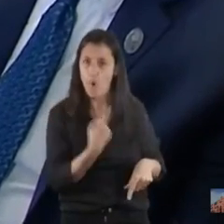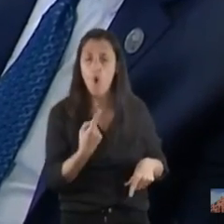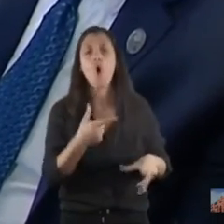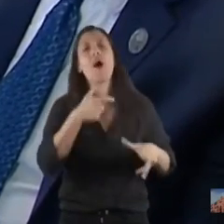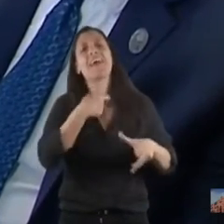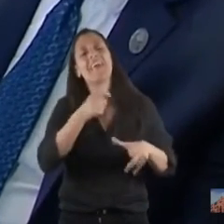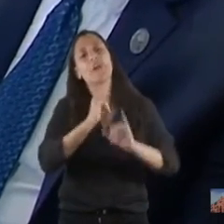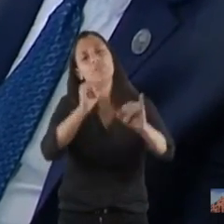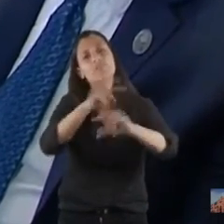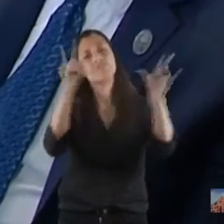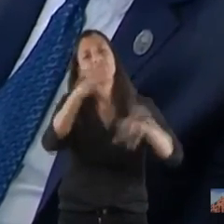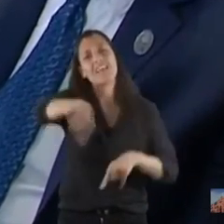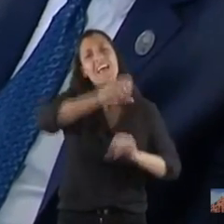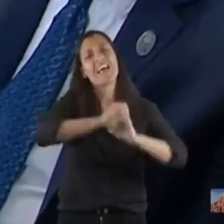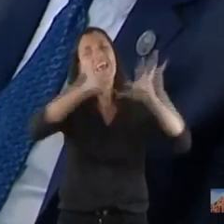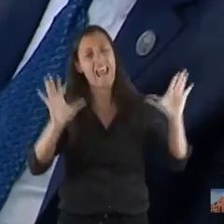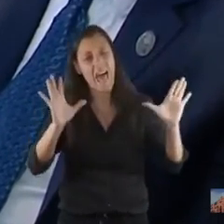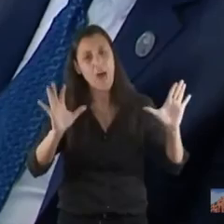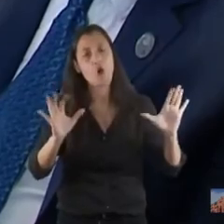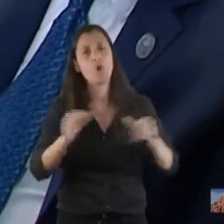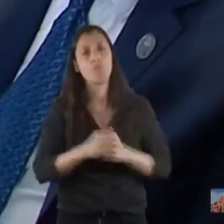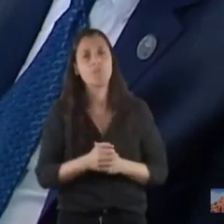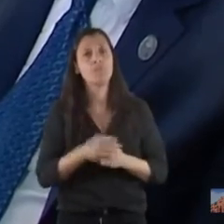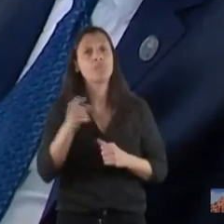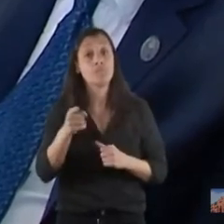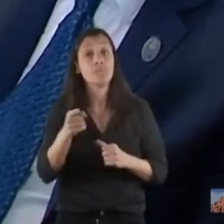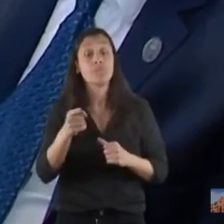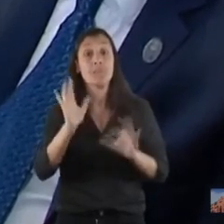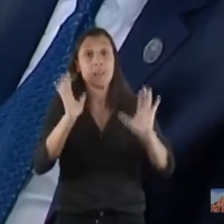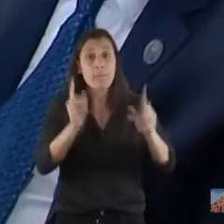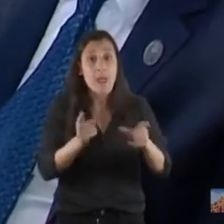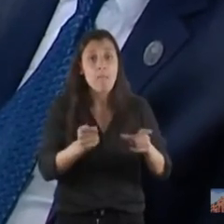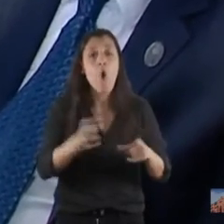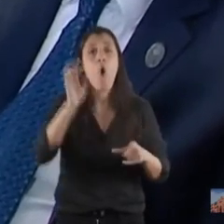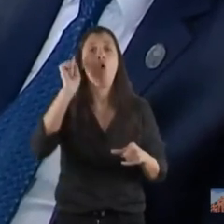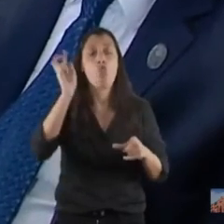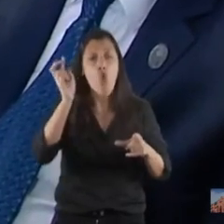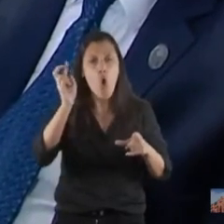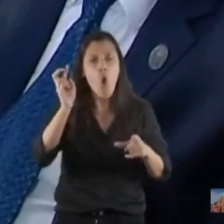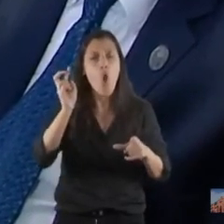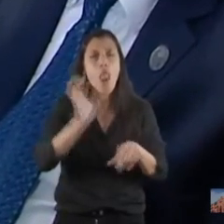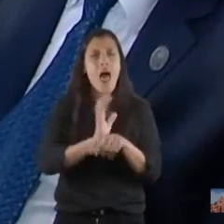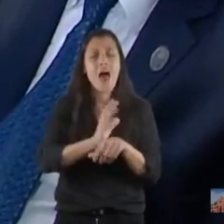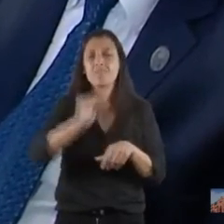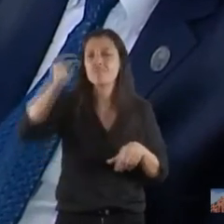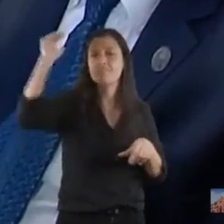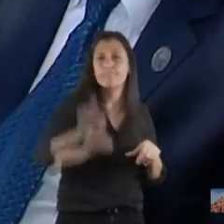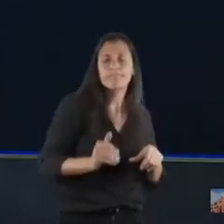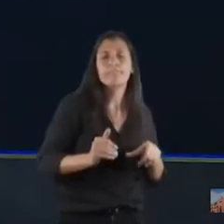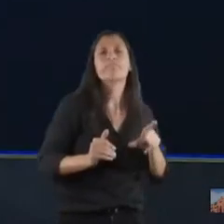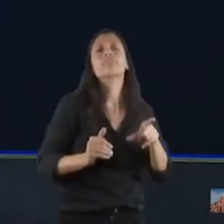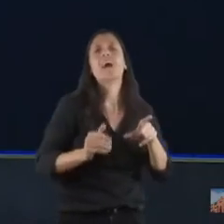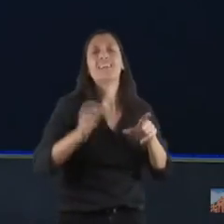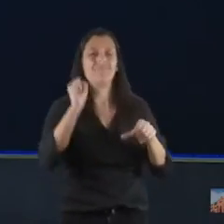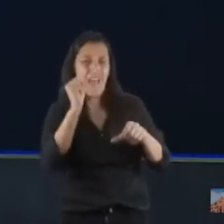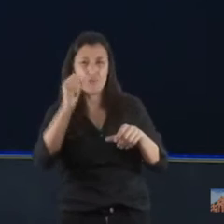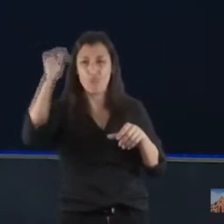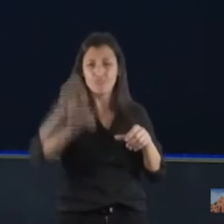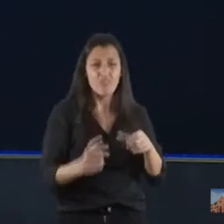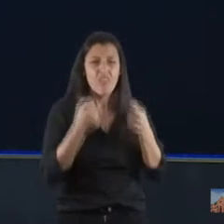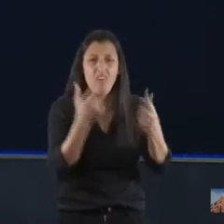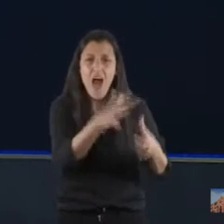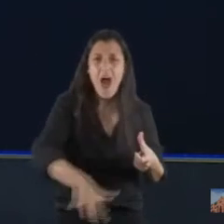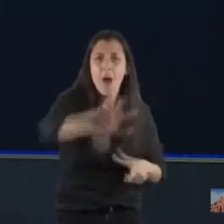claridad los shocks devaluatorios lo único que producen es pobreza y una enorme